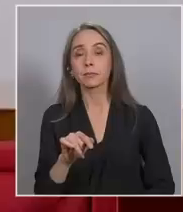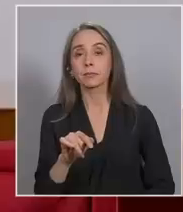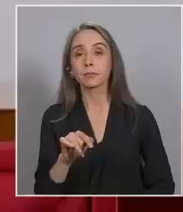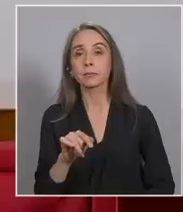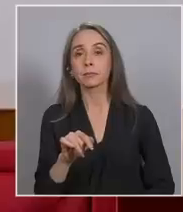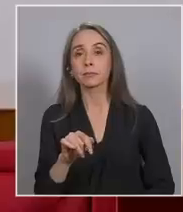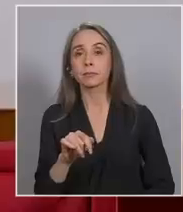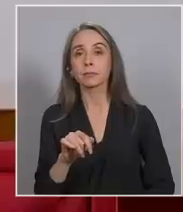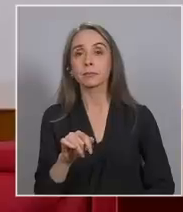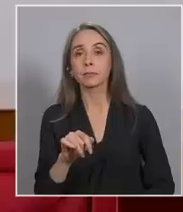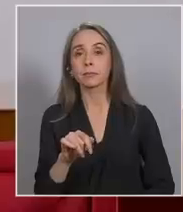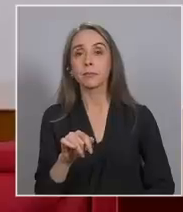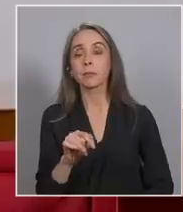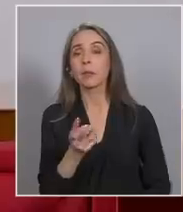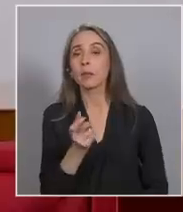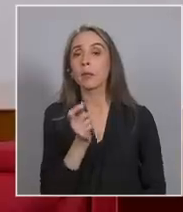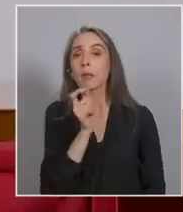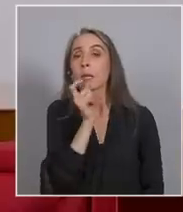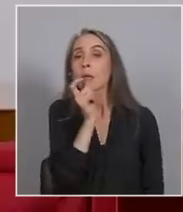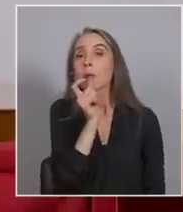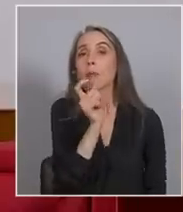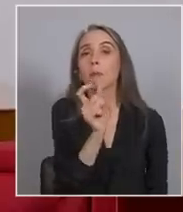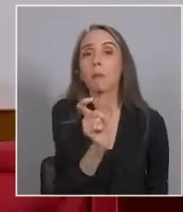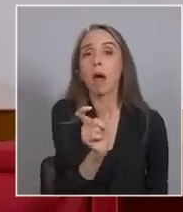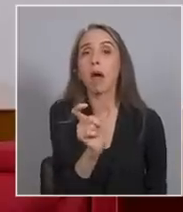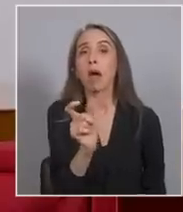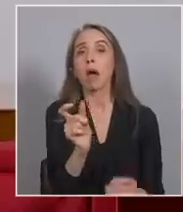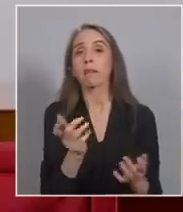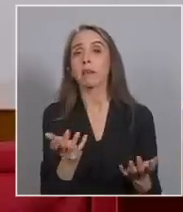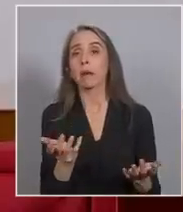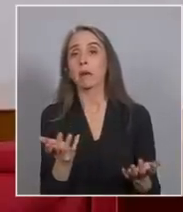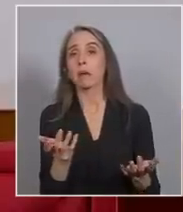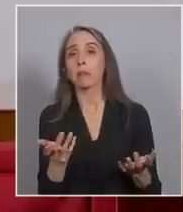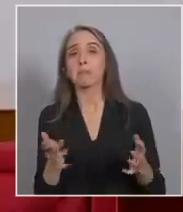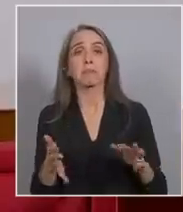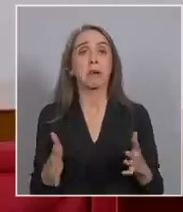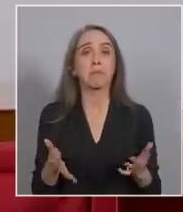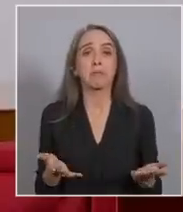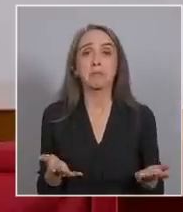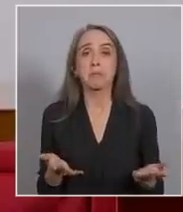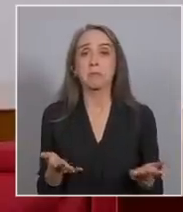con algo, una palabra que quizás